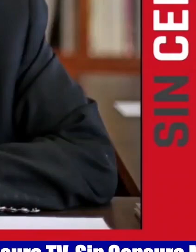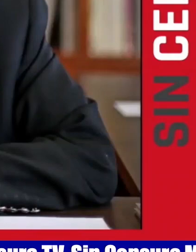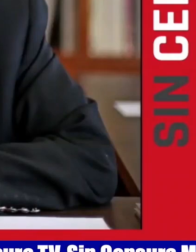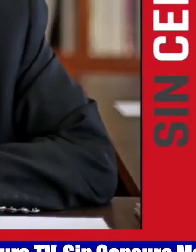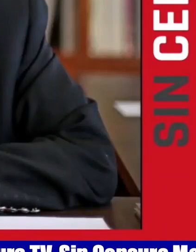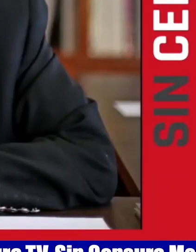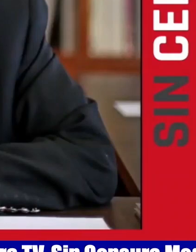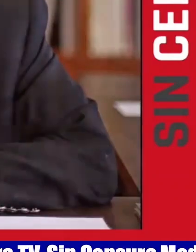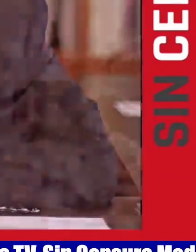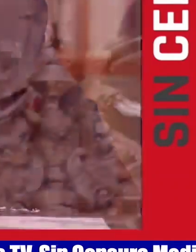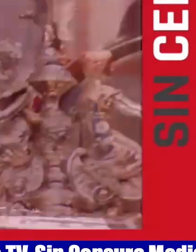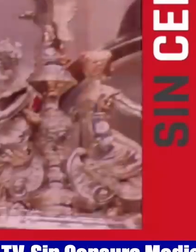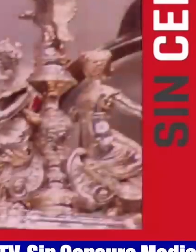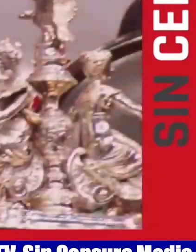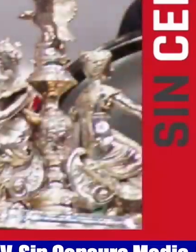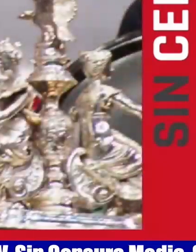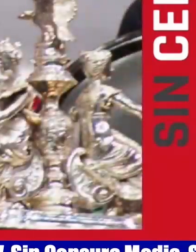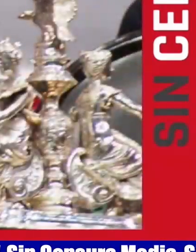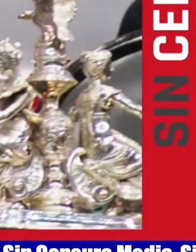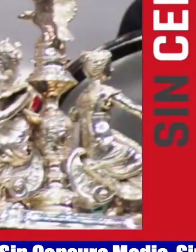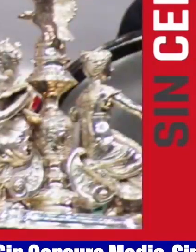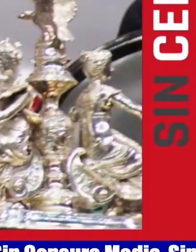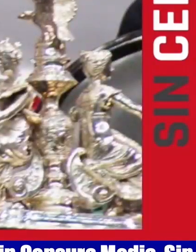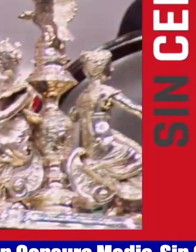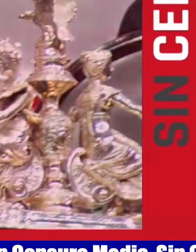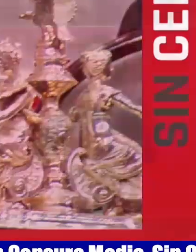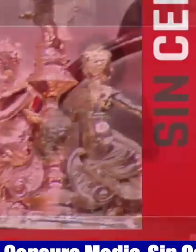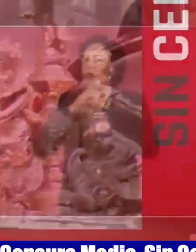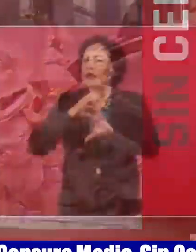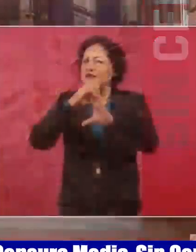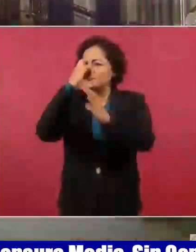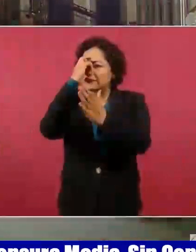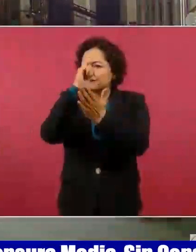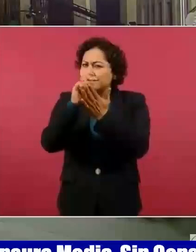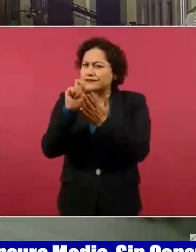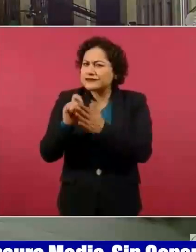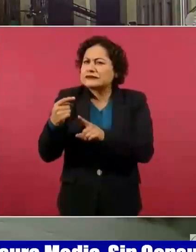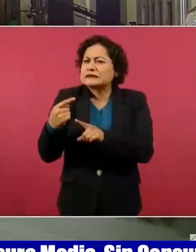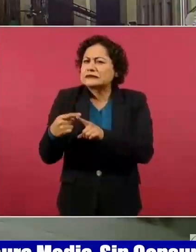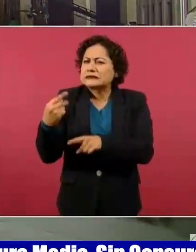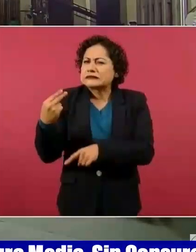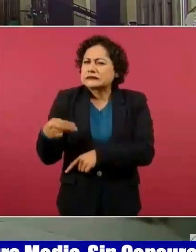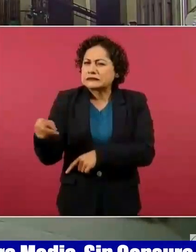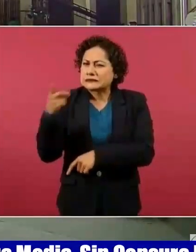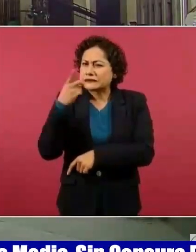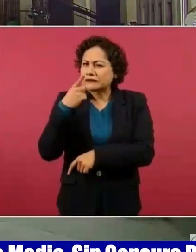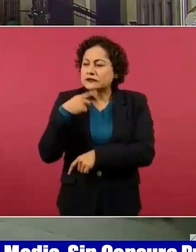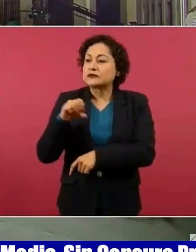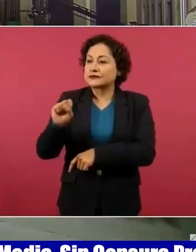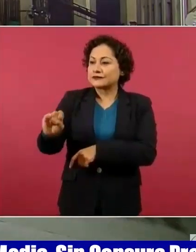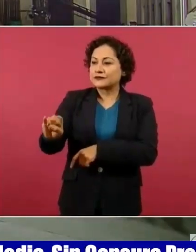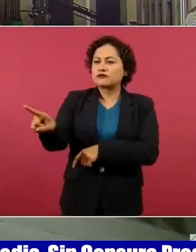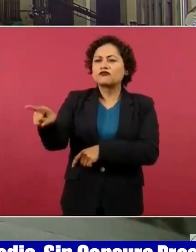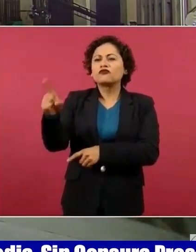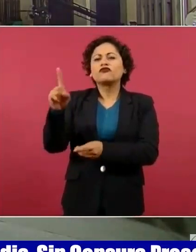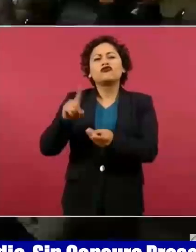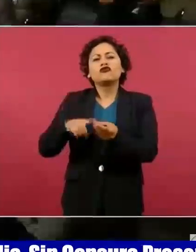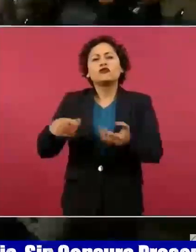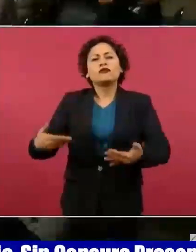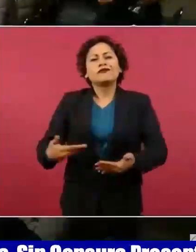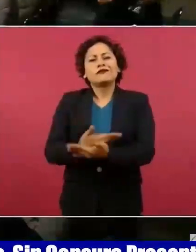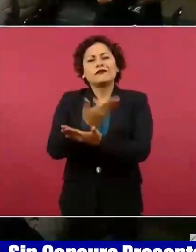ir a hablar con Muñoz Ledo, hablar con él para convencerlo, que pues mejor se fueran en unidad con